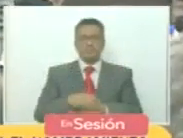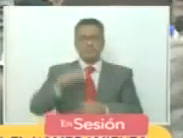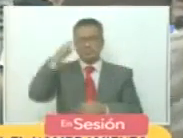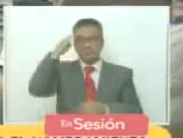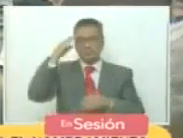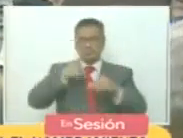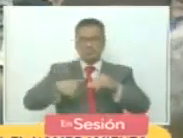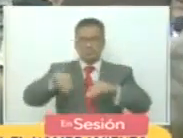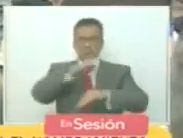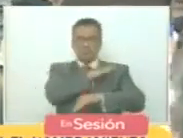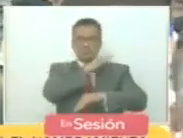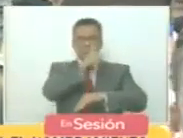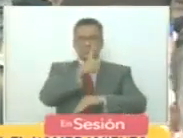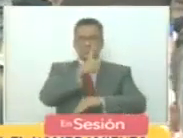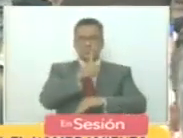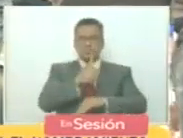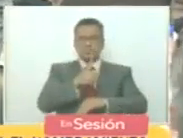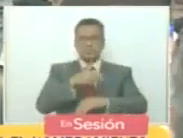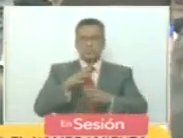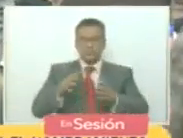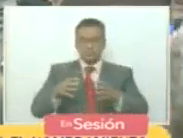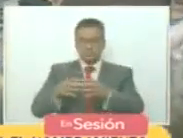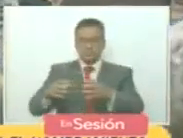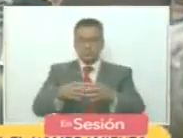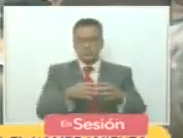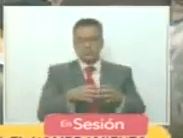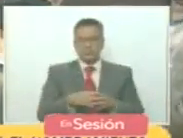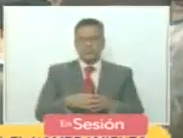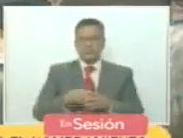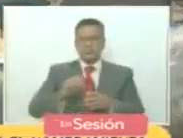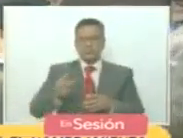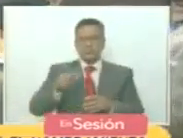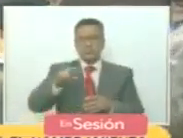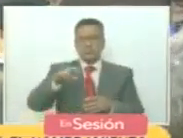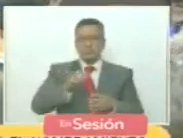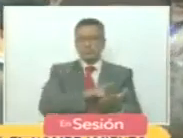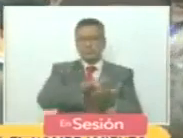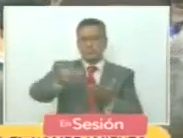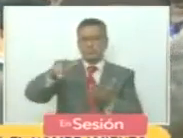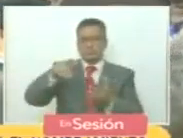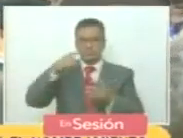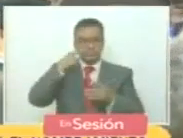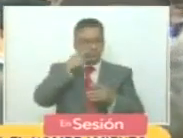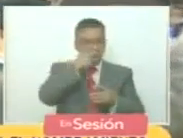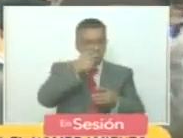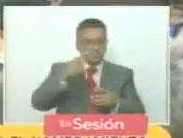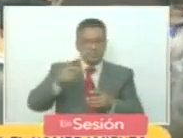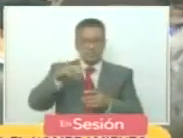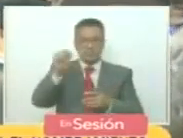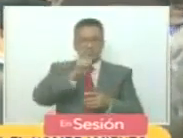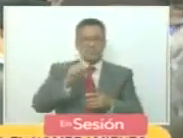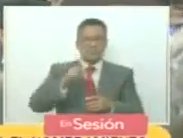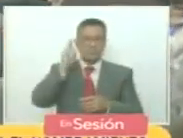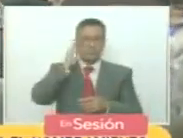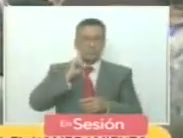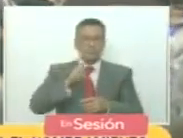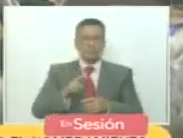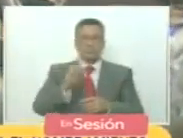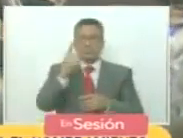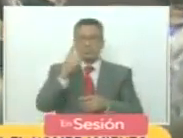Teniente coronel, comandante del escuadrón, Grupo Aéreo de Caza, Simón Bolívar,